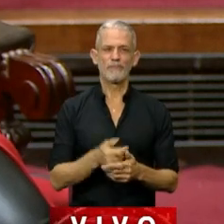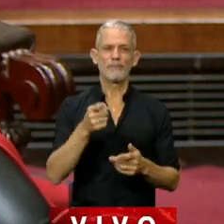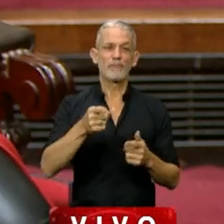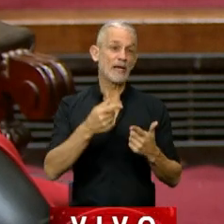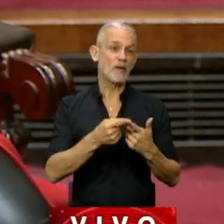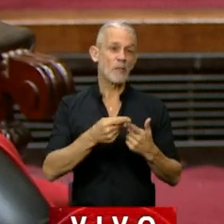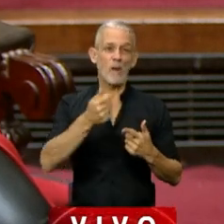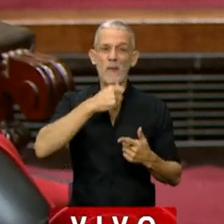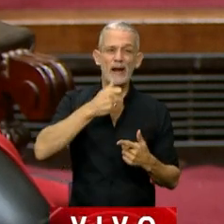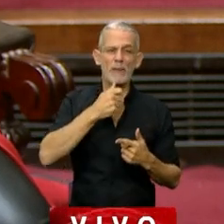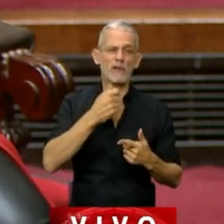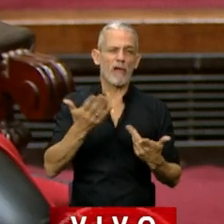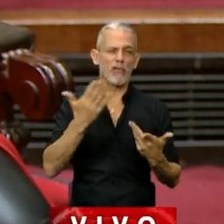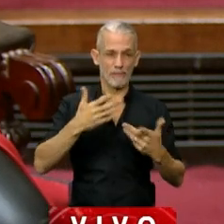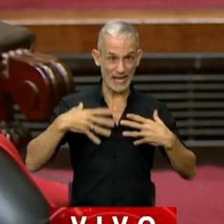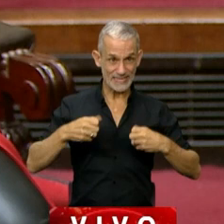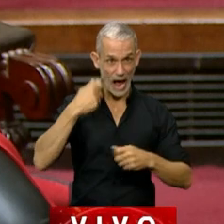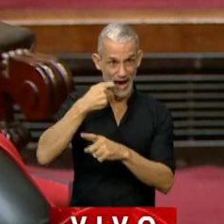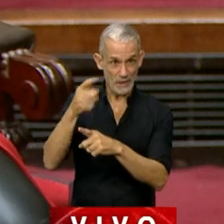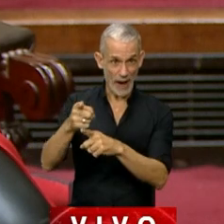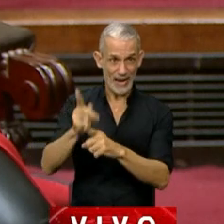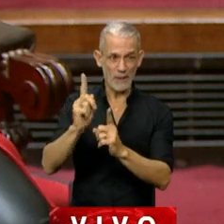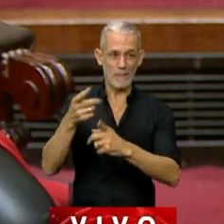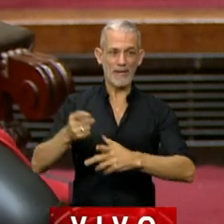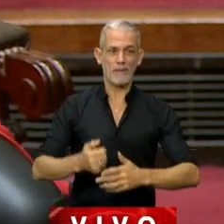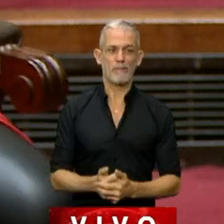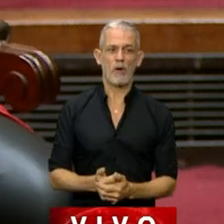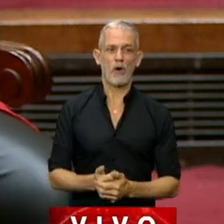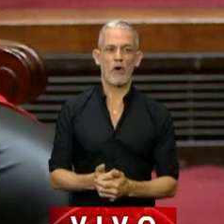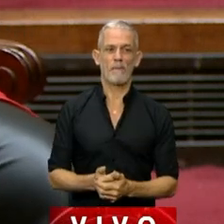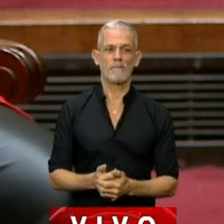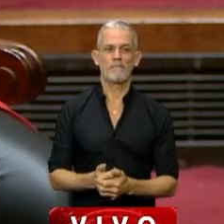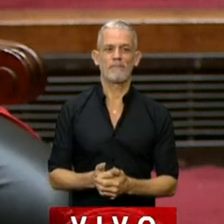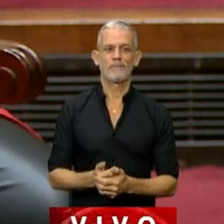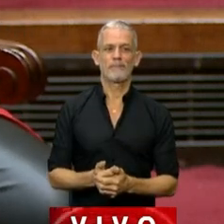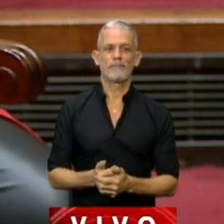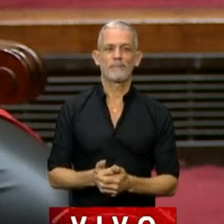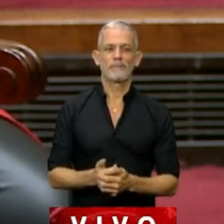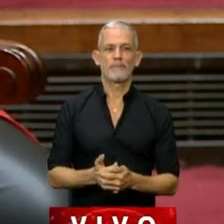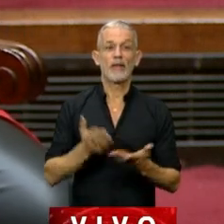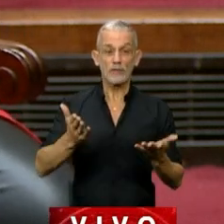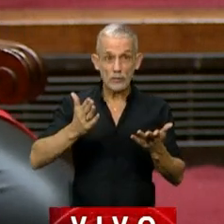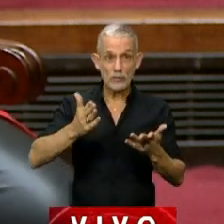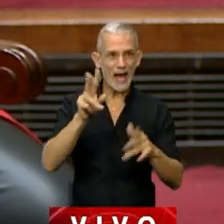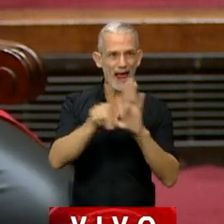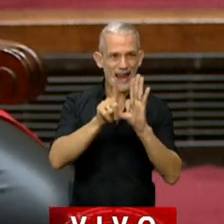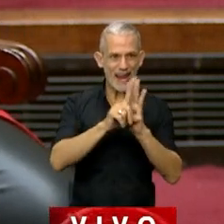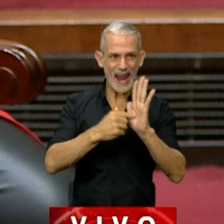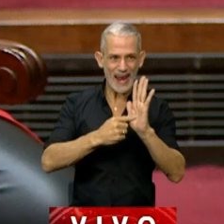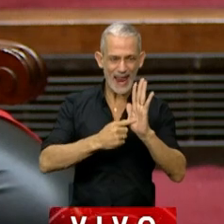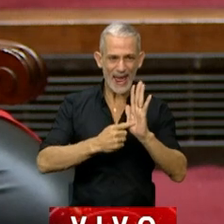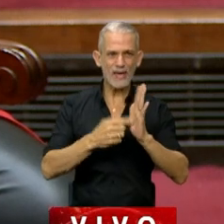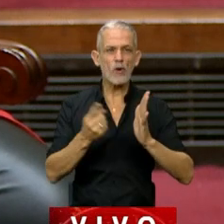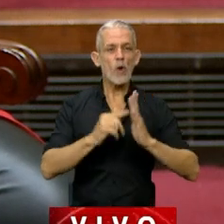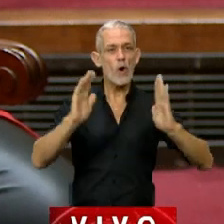El tema de la salud animal, como decíamos, La ley procura fuertemente un